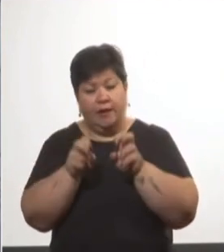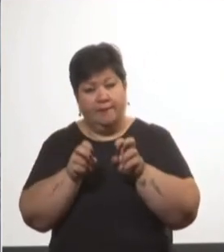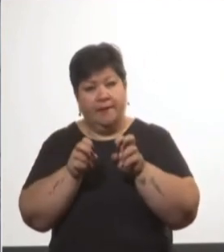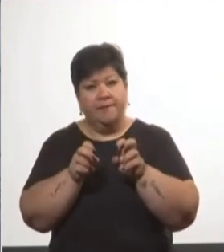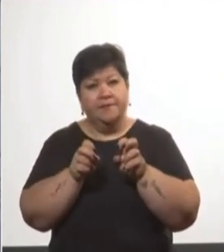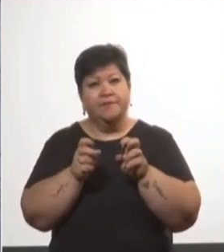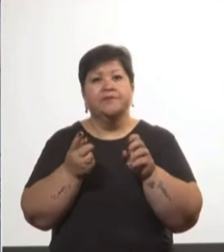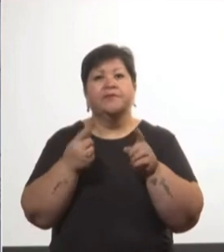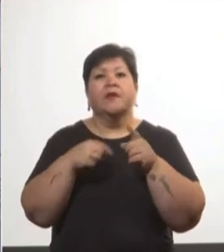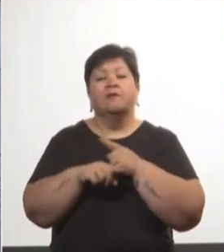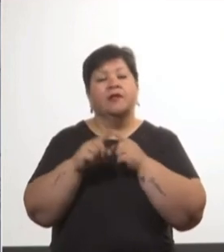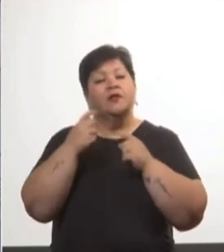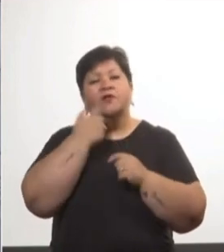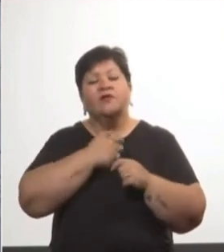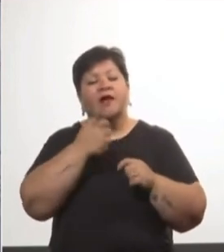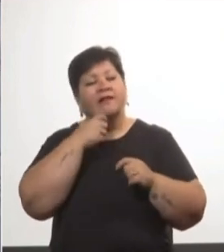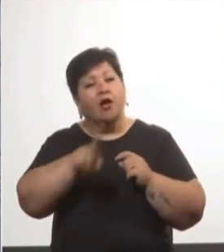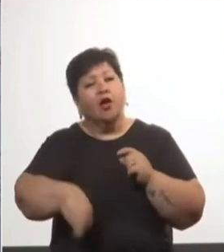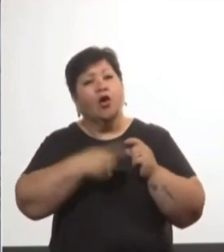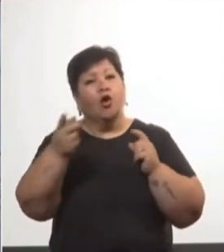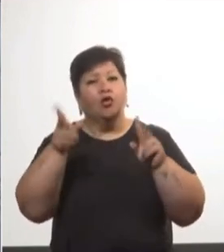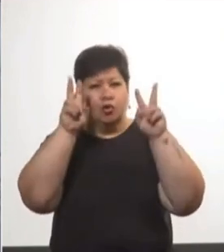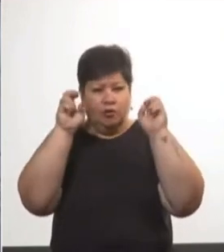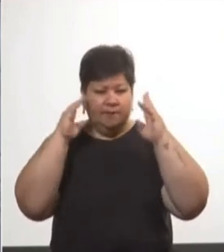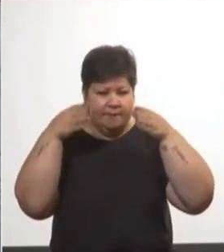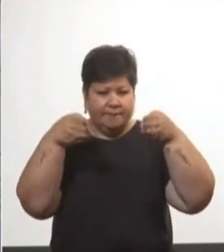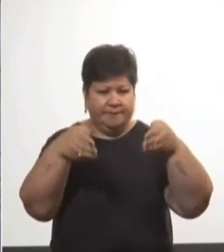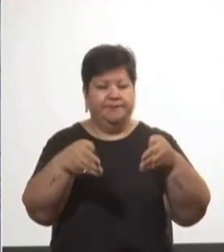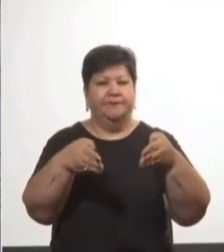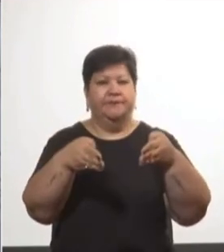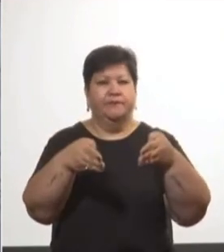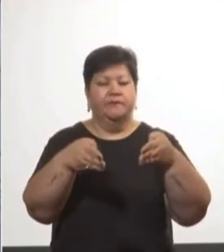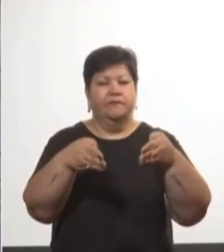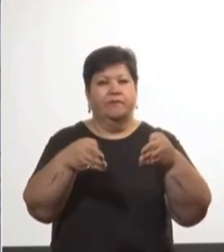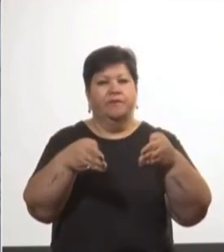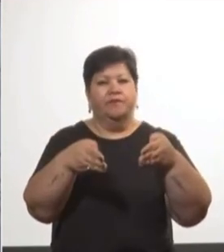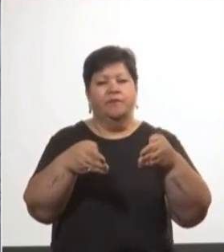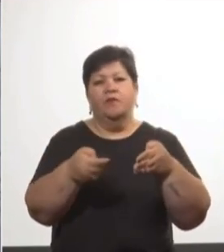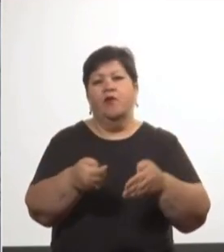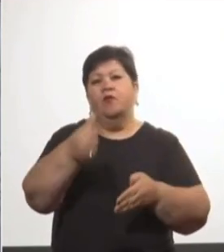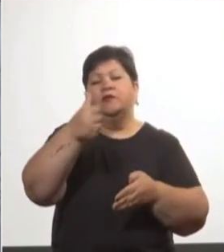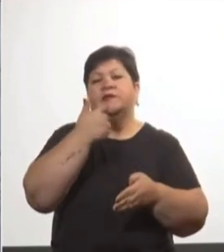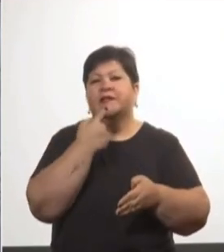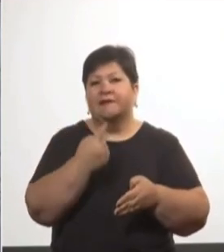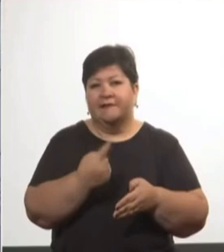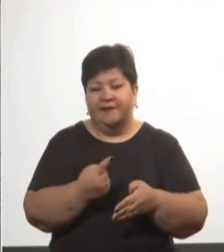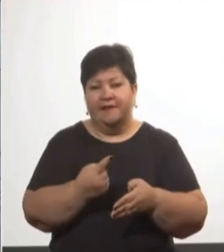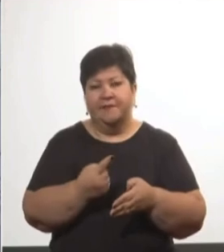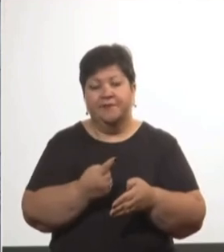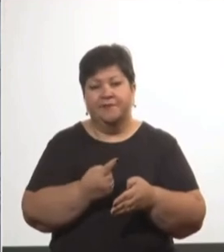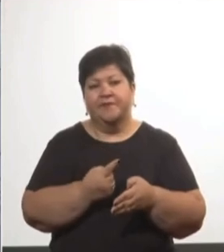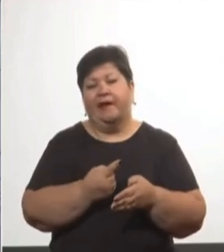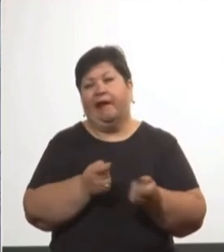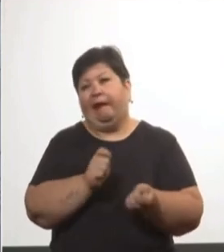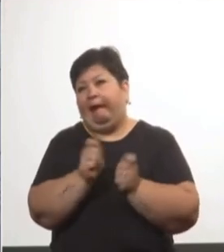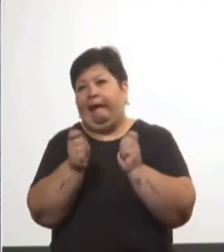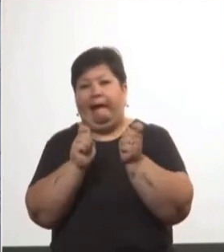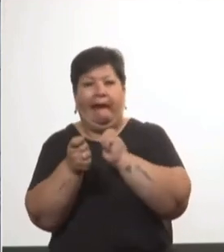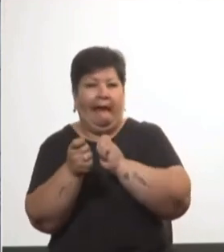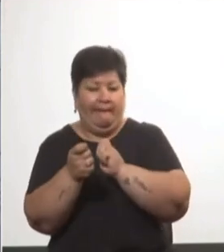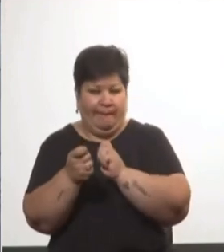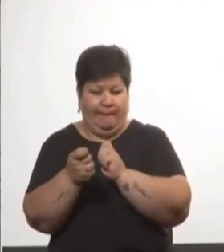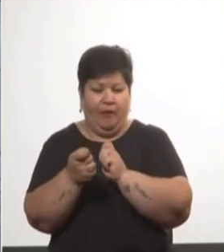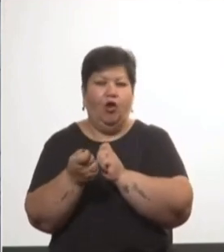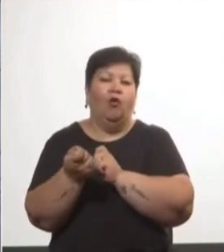abordar otros temas como recién planteaba la evolución del tipo de cambio, la inflación, la